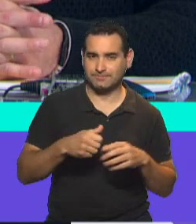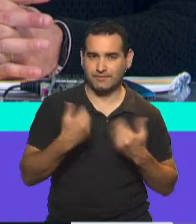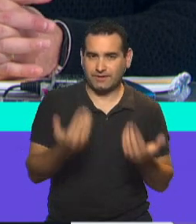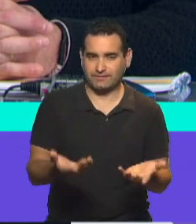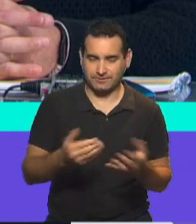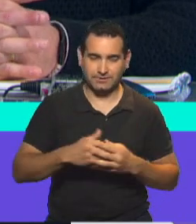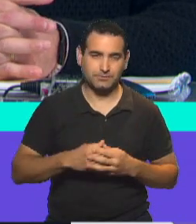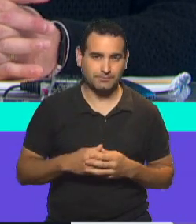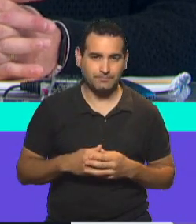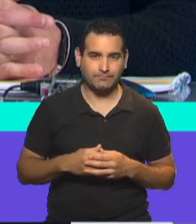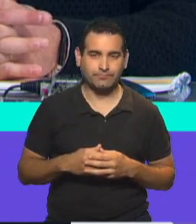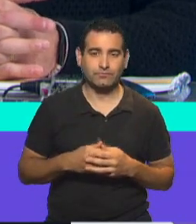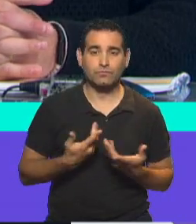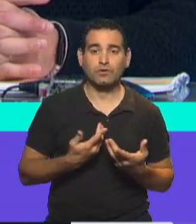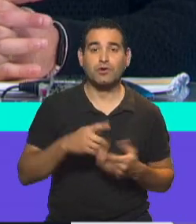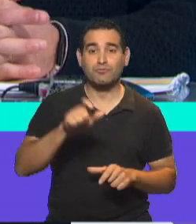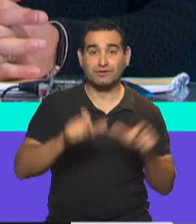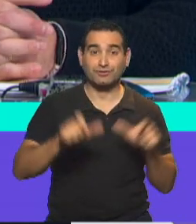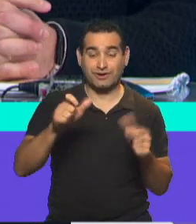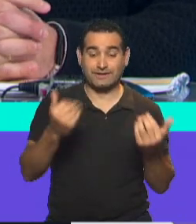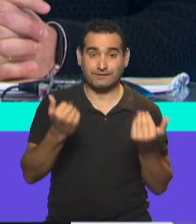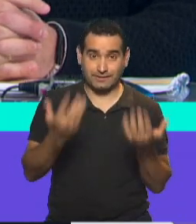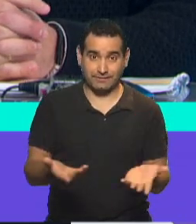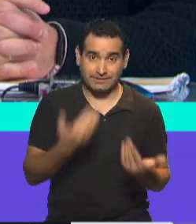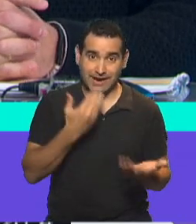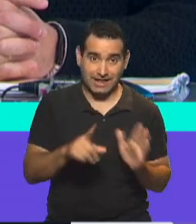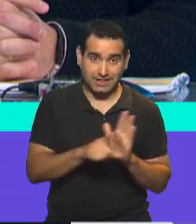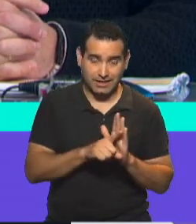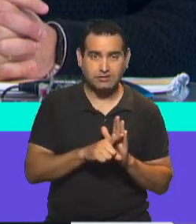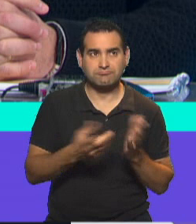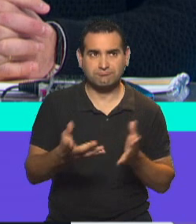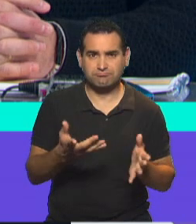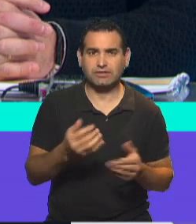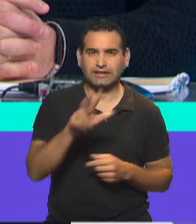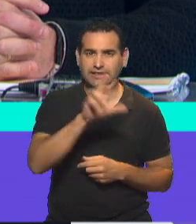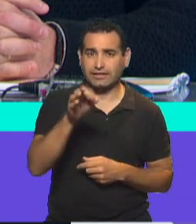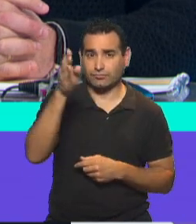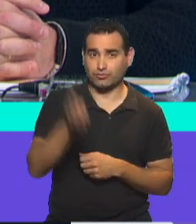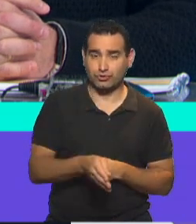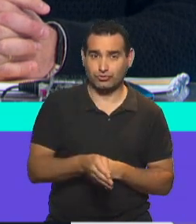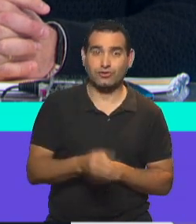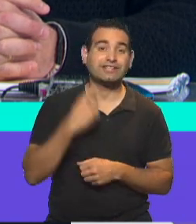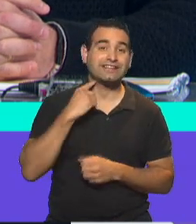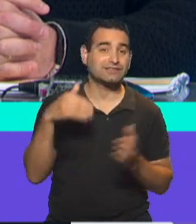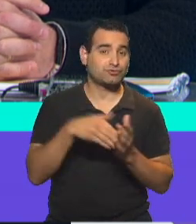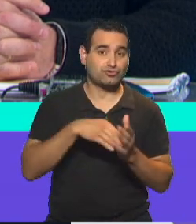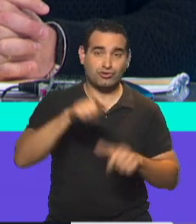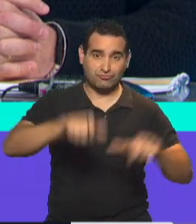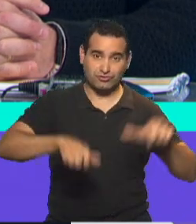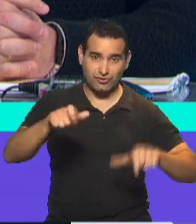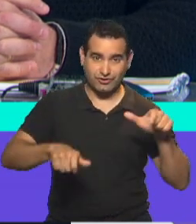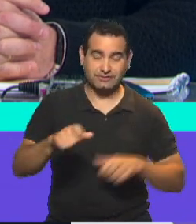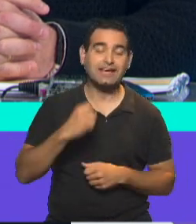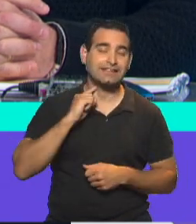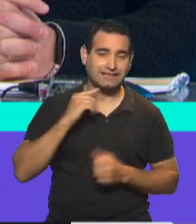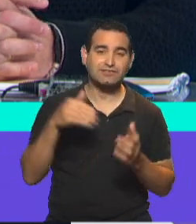esta medida? Bueno, la población que se ve beneficiada es aproximadamente un 30%, son 13 millones de personas. 13